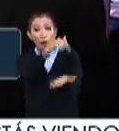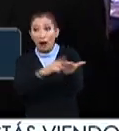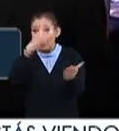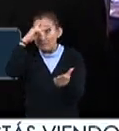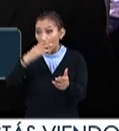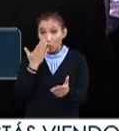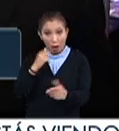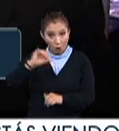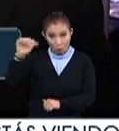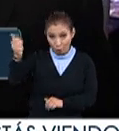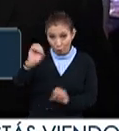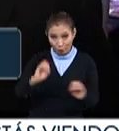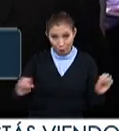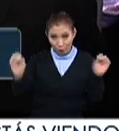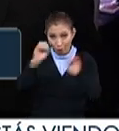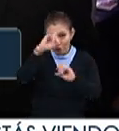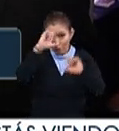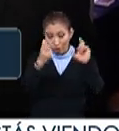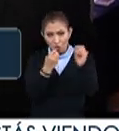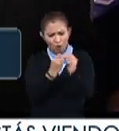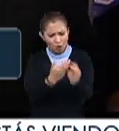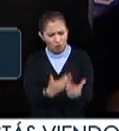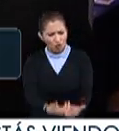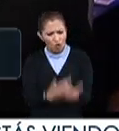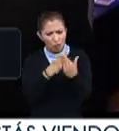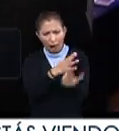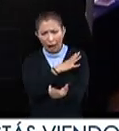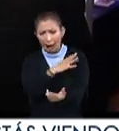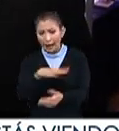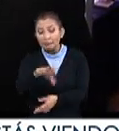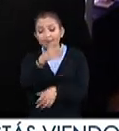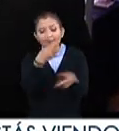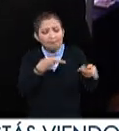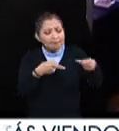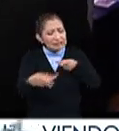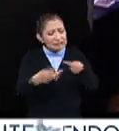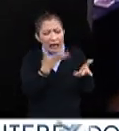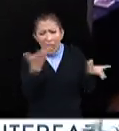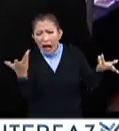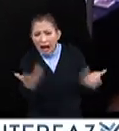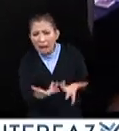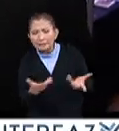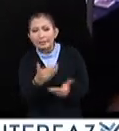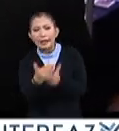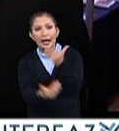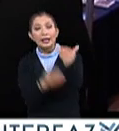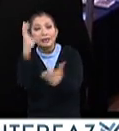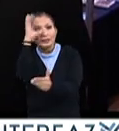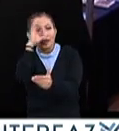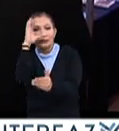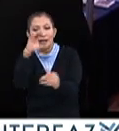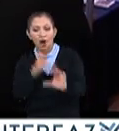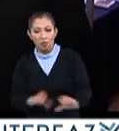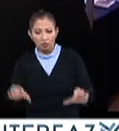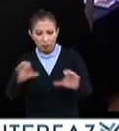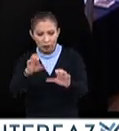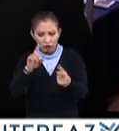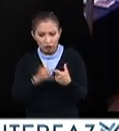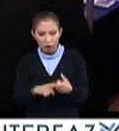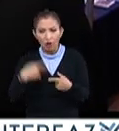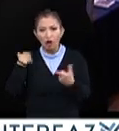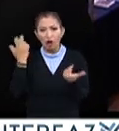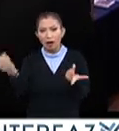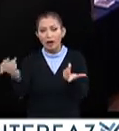el país tan robusto donde se desarrollan las ciencias de la computación,